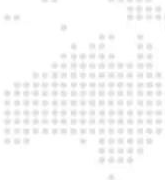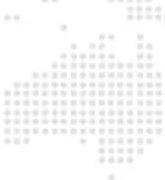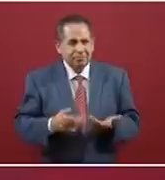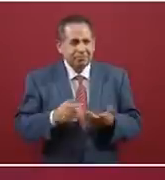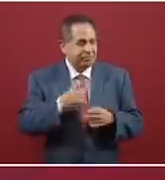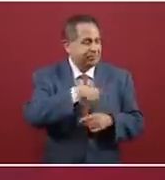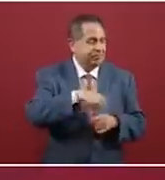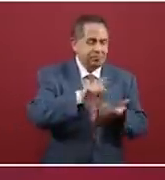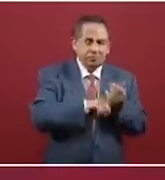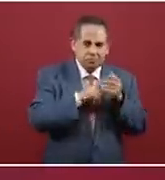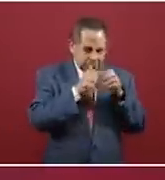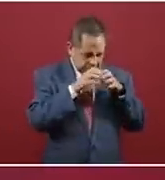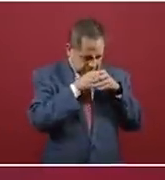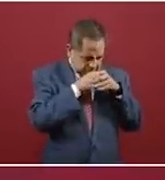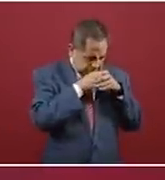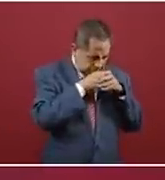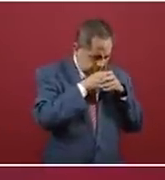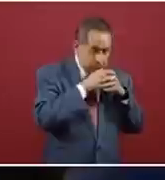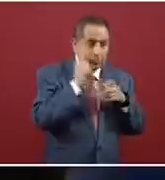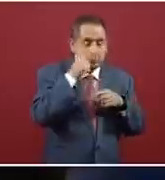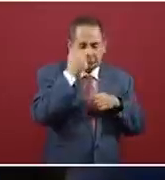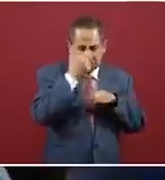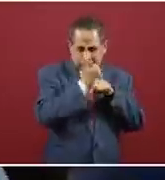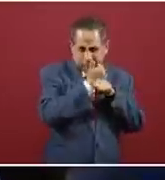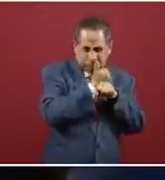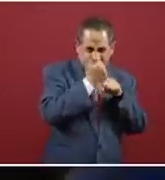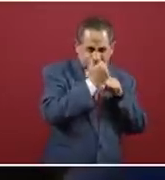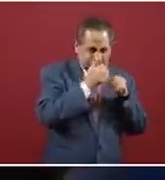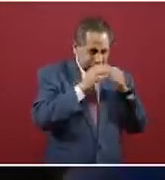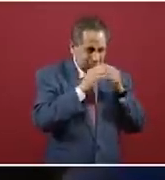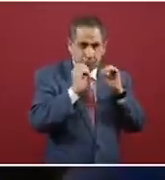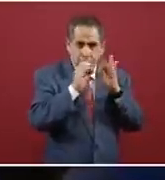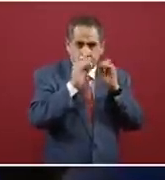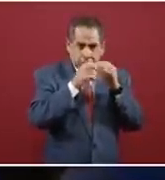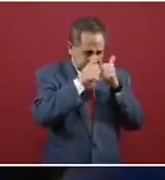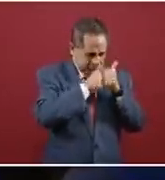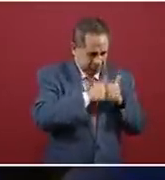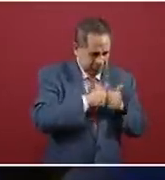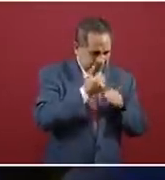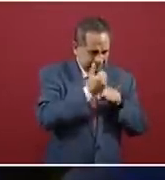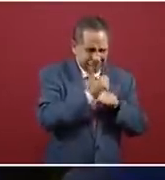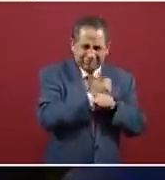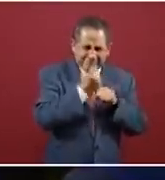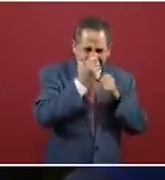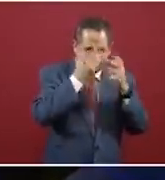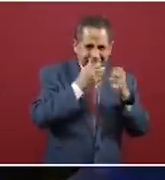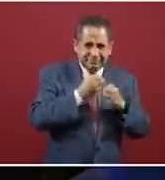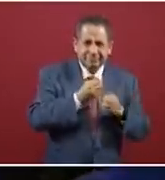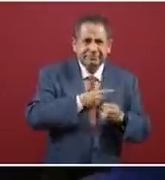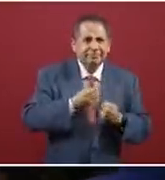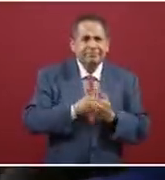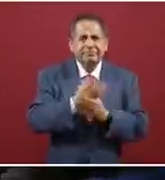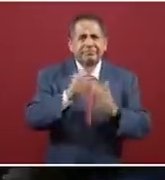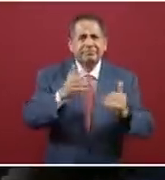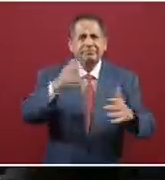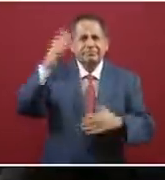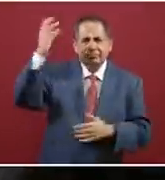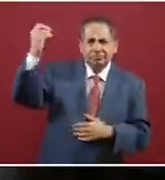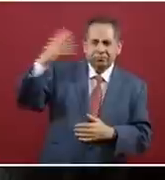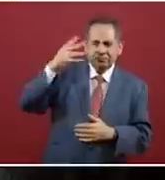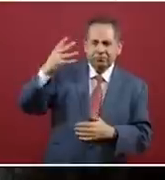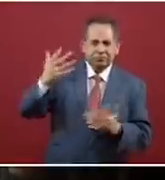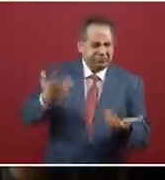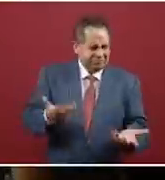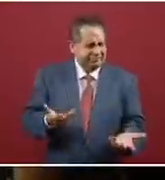el presidente andrés manuel lópez obrador indicó que con el objetivo de mantener actualizada la información sobre cuáles gasolineras